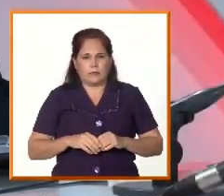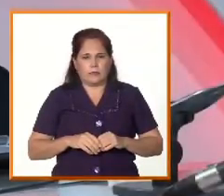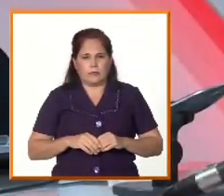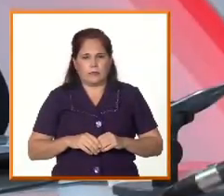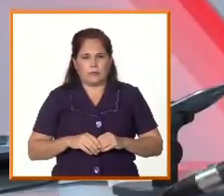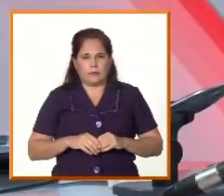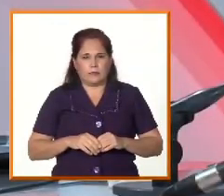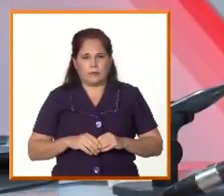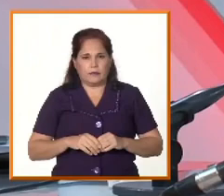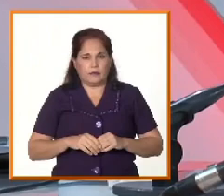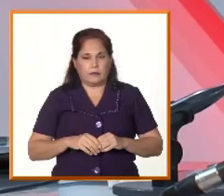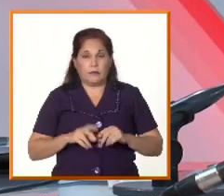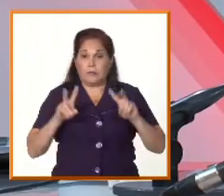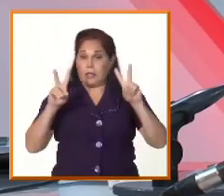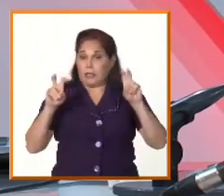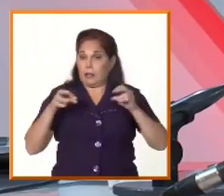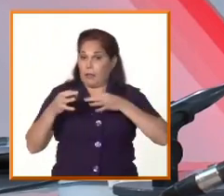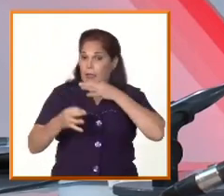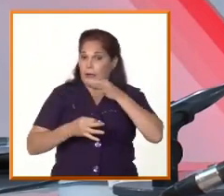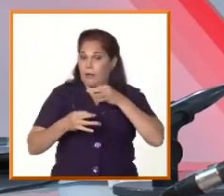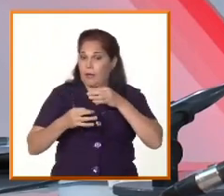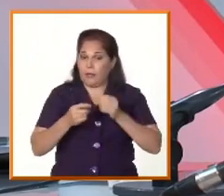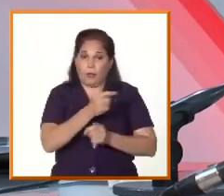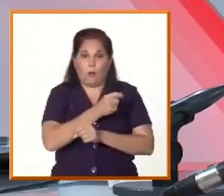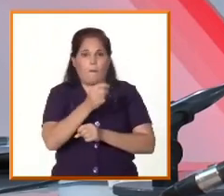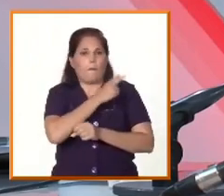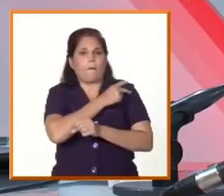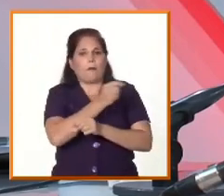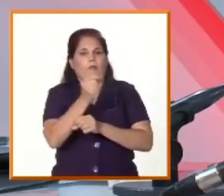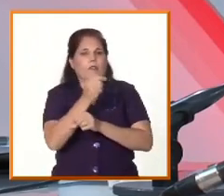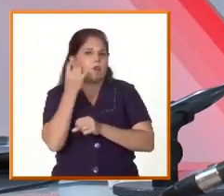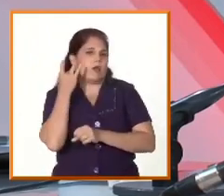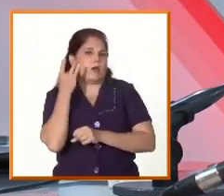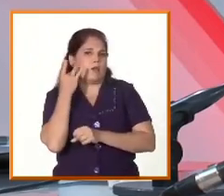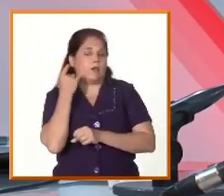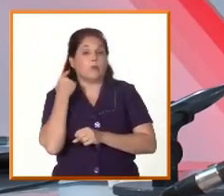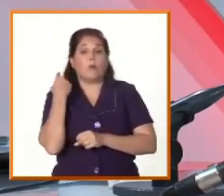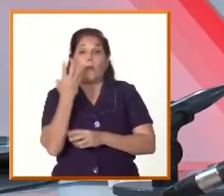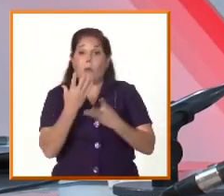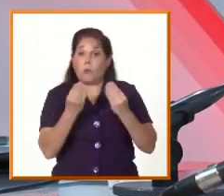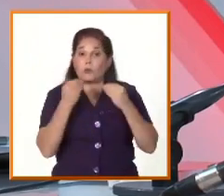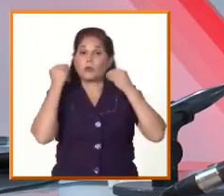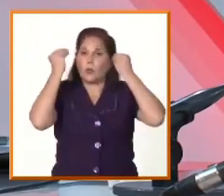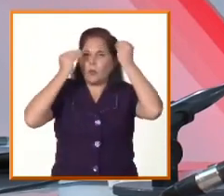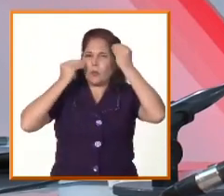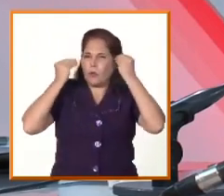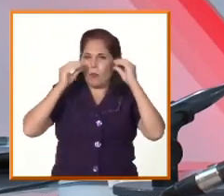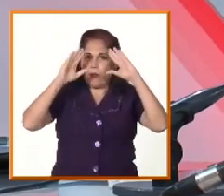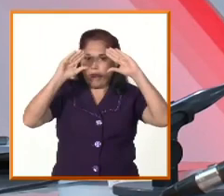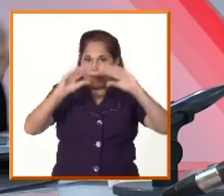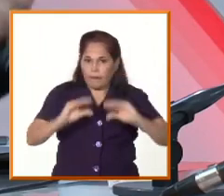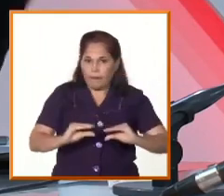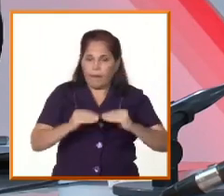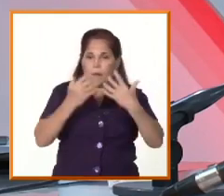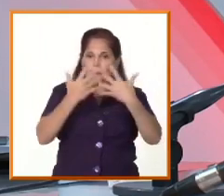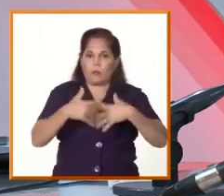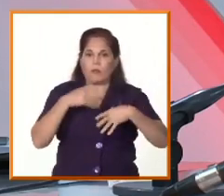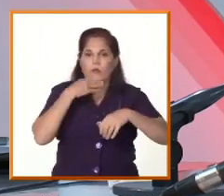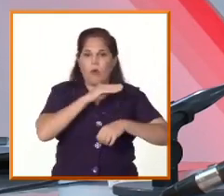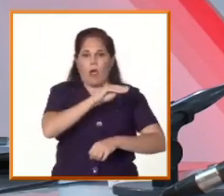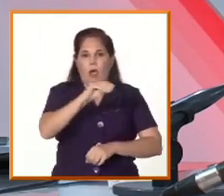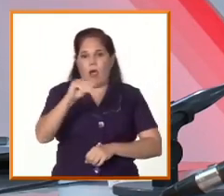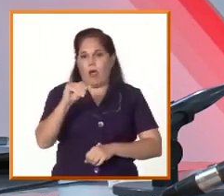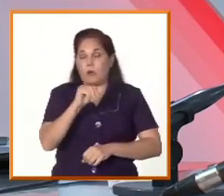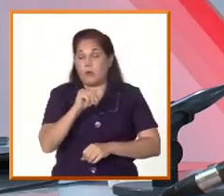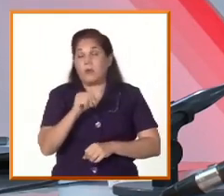bueno no tema que hablábamos con los maestros roleros hace unos meses precisamente la preocupación con el tema de la disminución de la producción azucarera en el país y